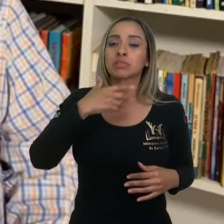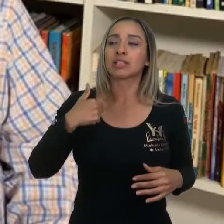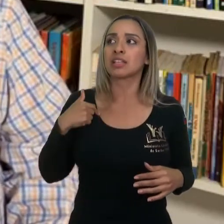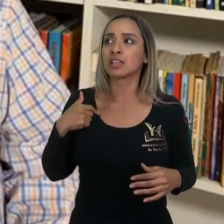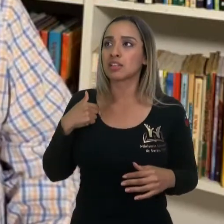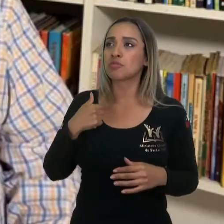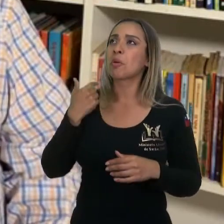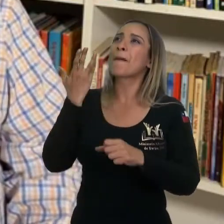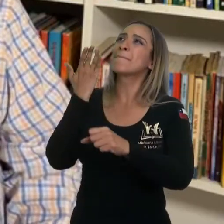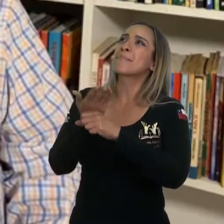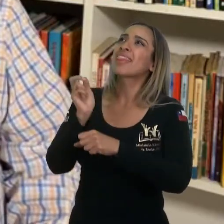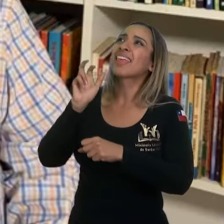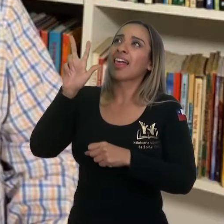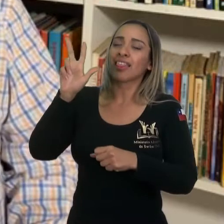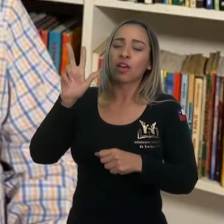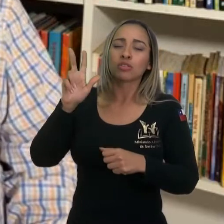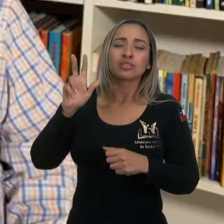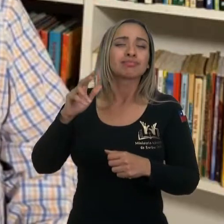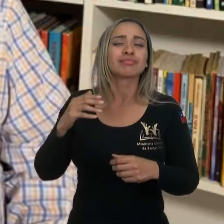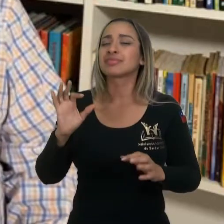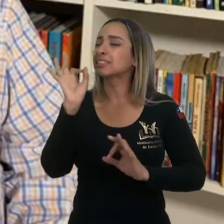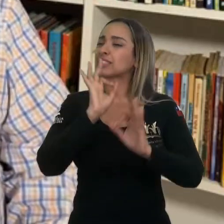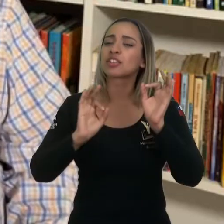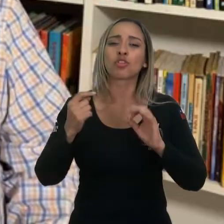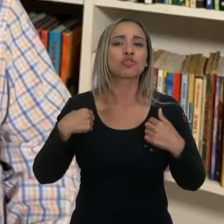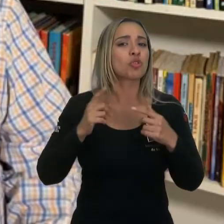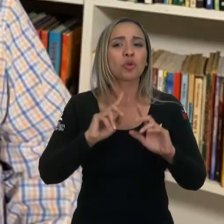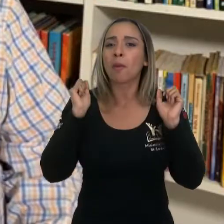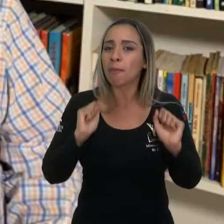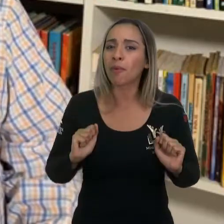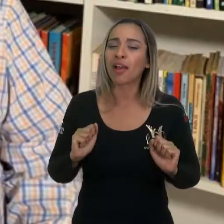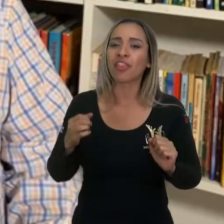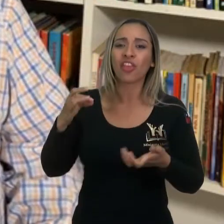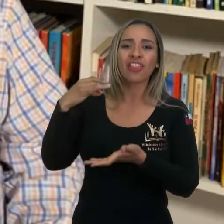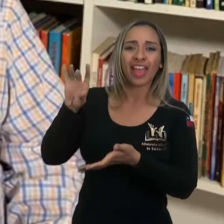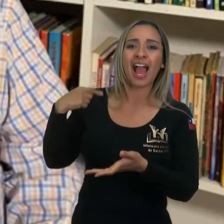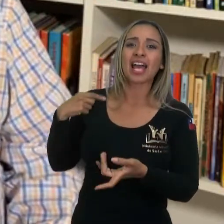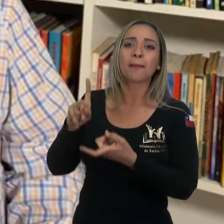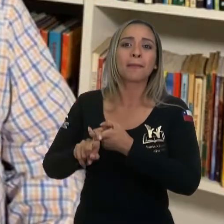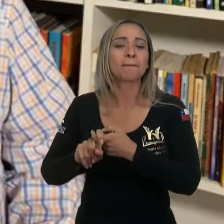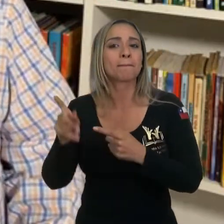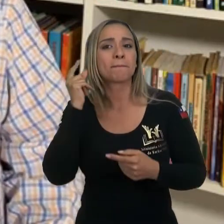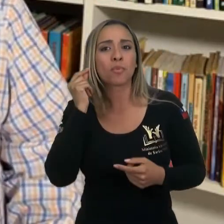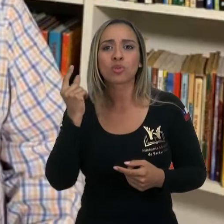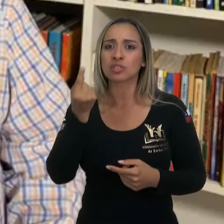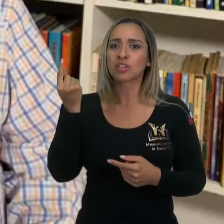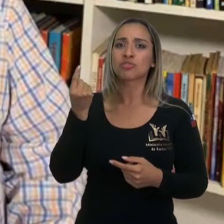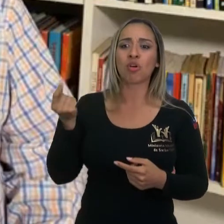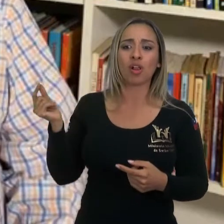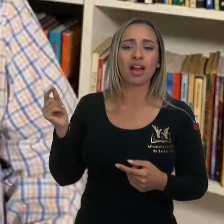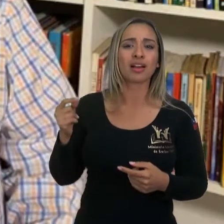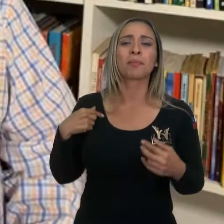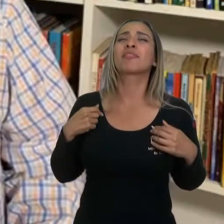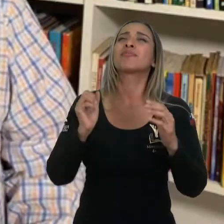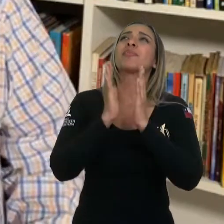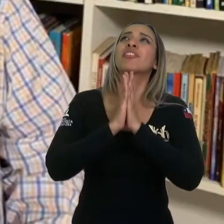desesperación clamé a Dios y dije, Señor, yo no puedo dejar a esa mujer sola en el mundo con ese niño. Por favor, sálvame.